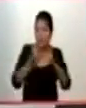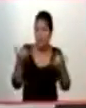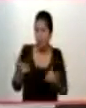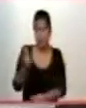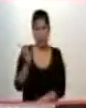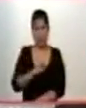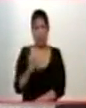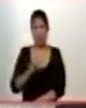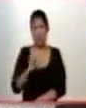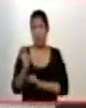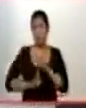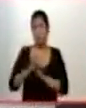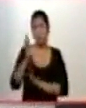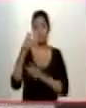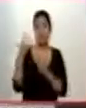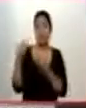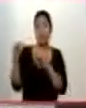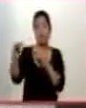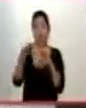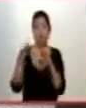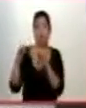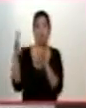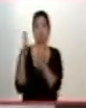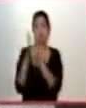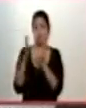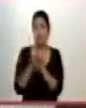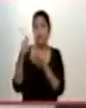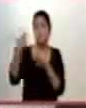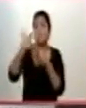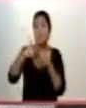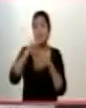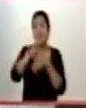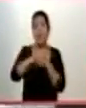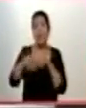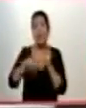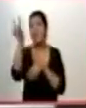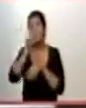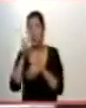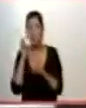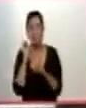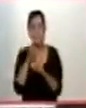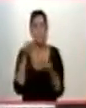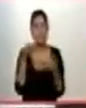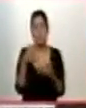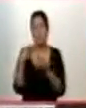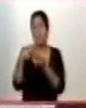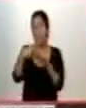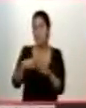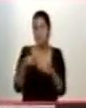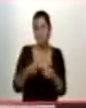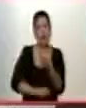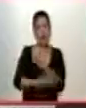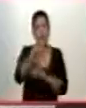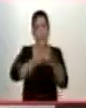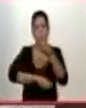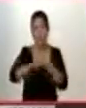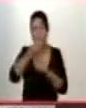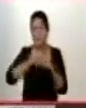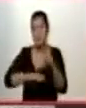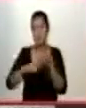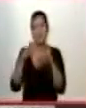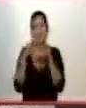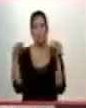el Caribe se desarrolla en términos de igualdad. Con Petrocaribe, Venezuela ha impactado tremendamente en positivo la economía de la región,